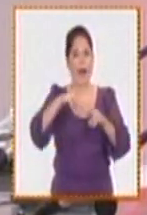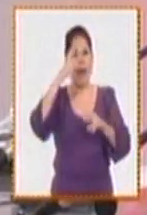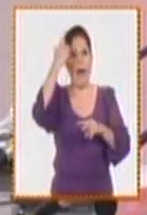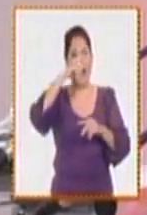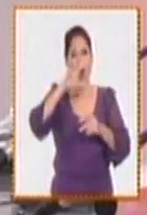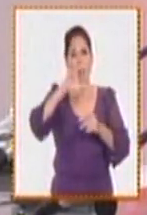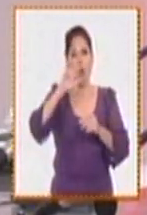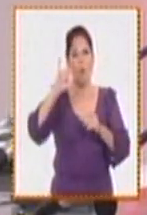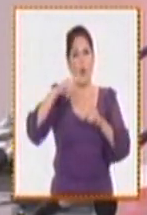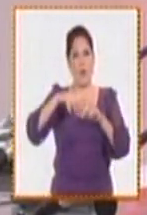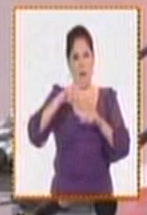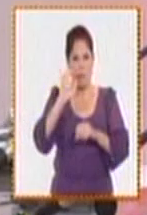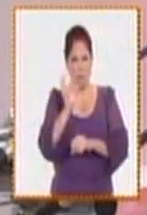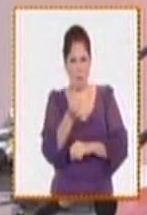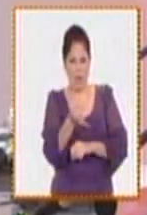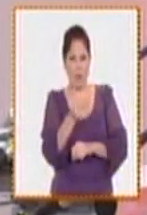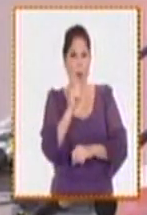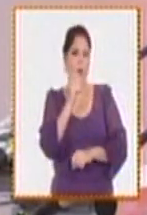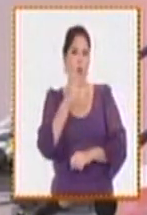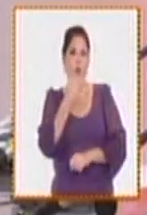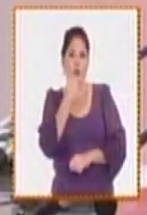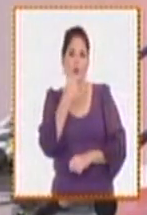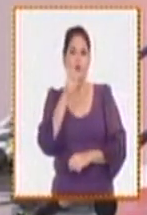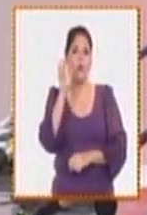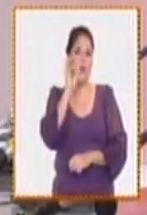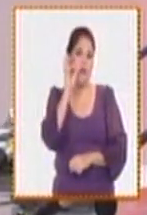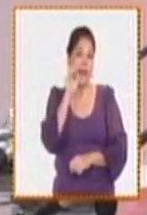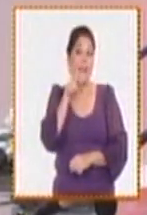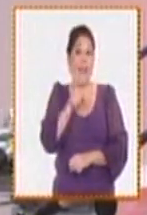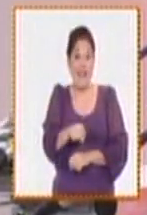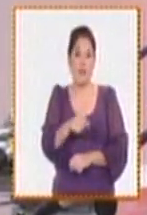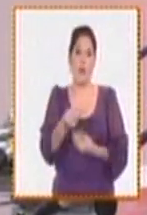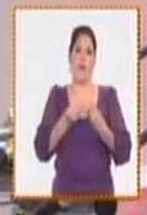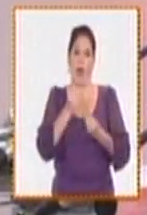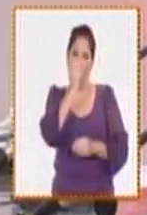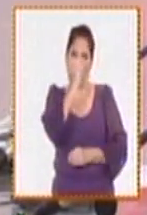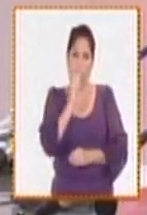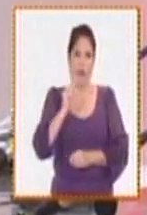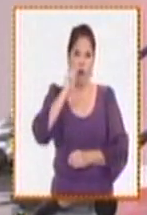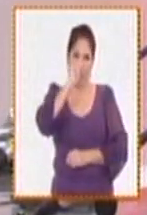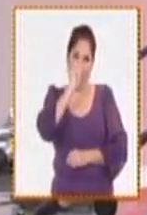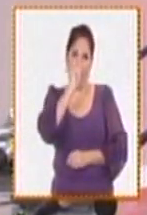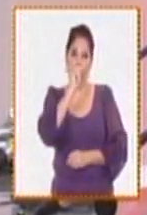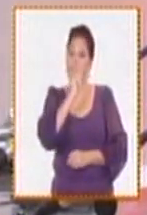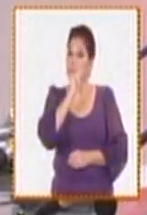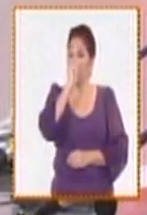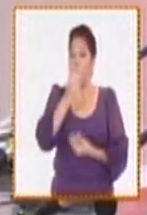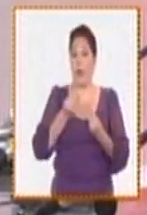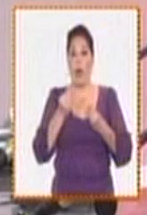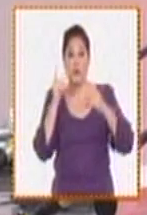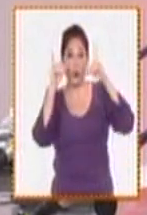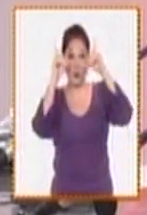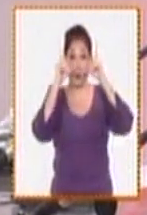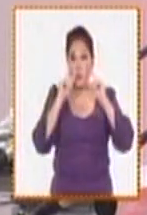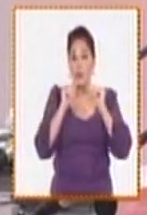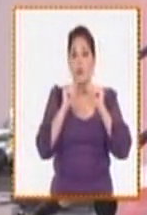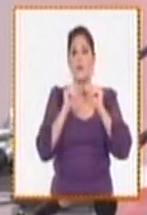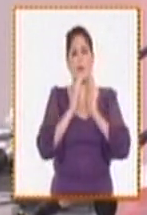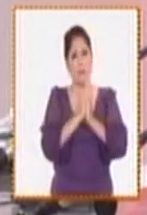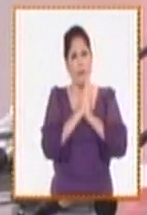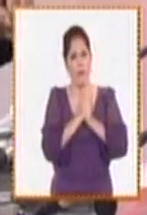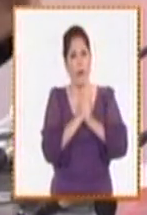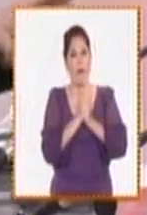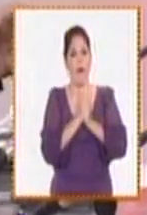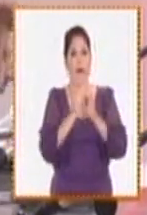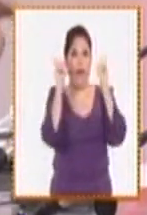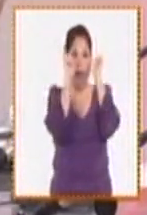dicen, caramelos y dulces con fentanilo, que era y con cannabinoides sintéticos, que era una alerta que le hacían a los